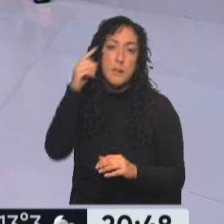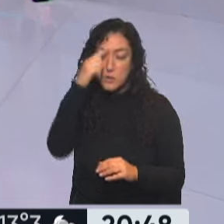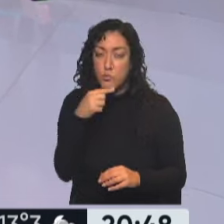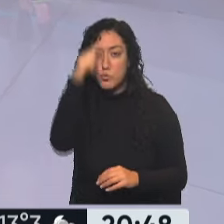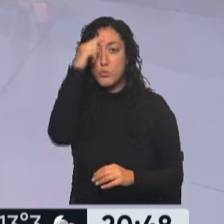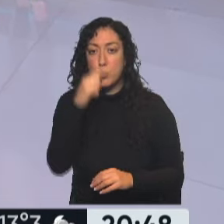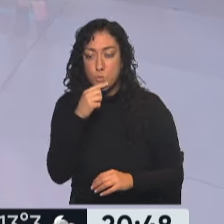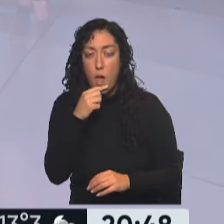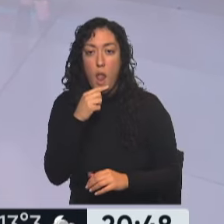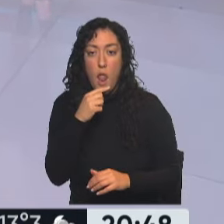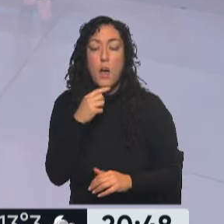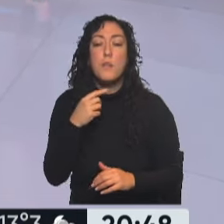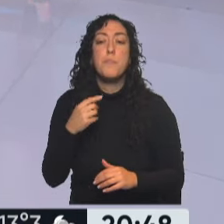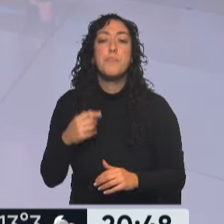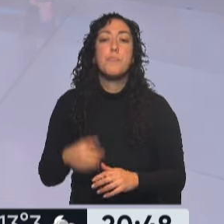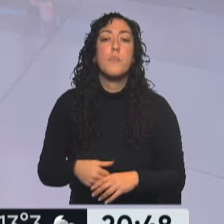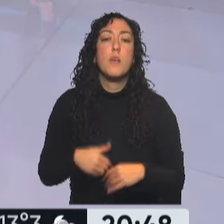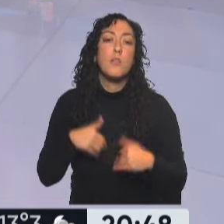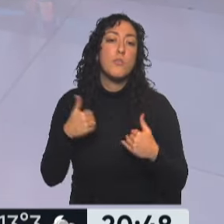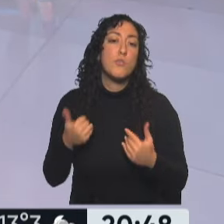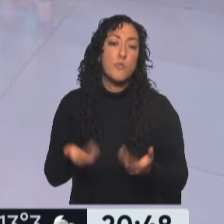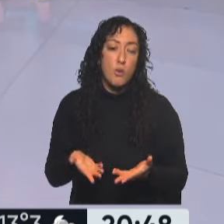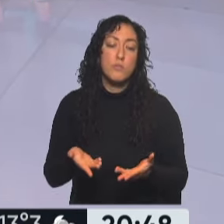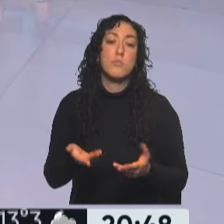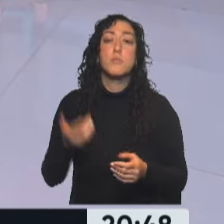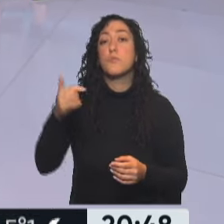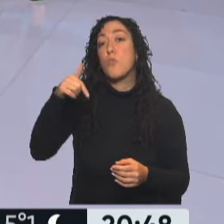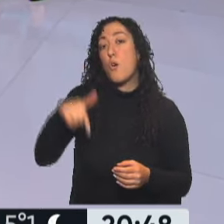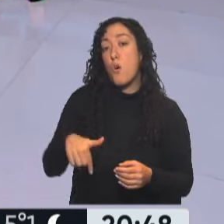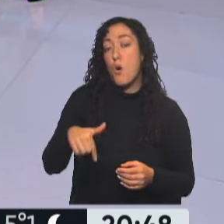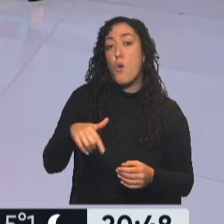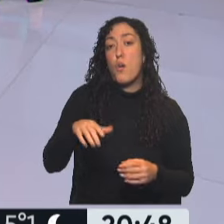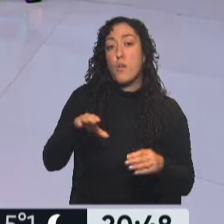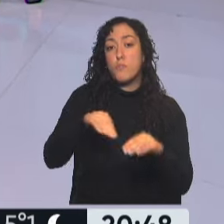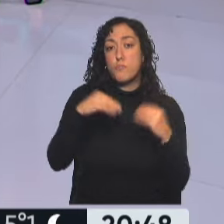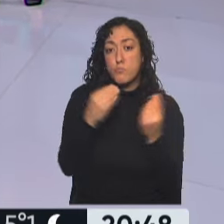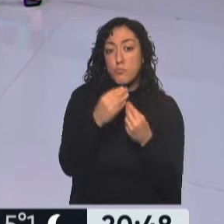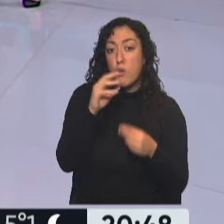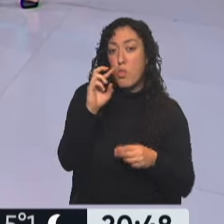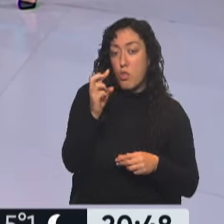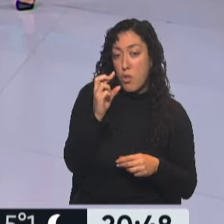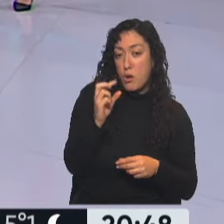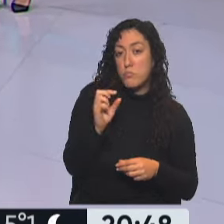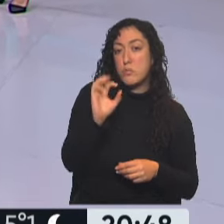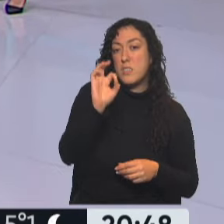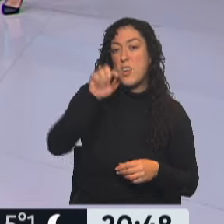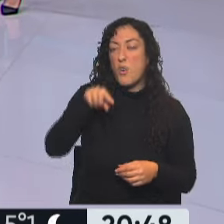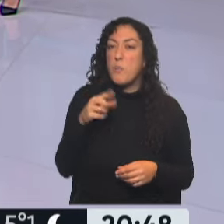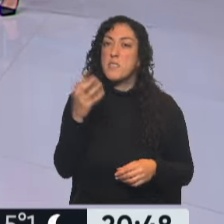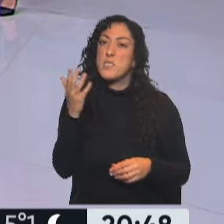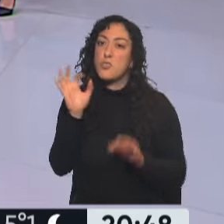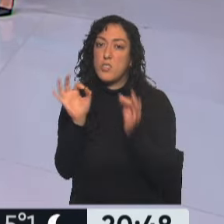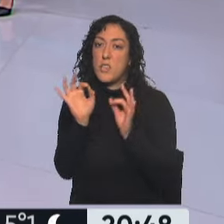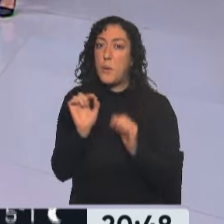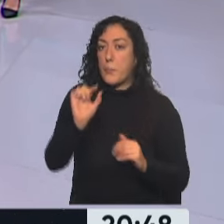un ritmo del 2% y eso llevó a que en la jornada de este martes la cotización apenas aumentara 0,5